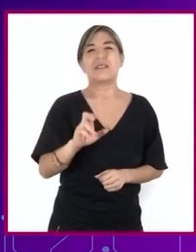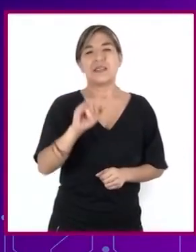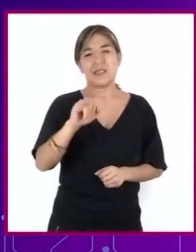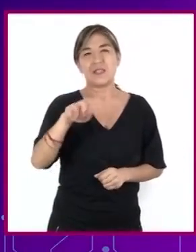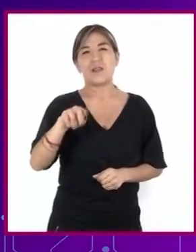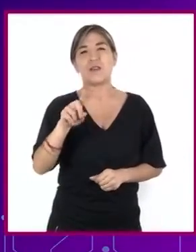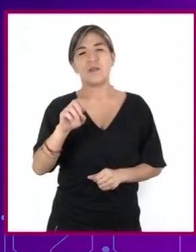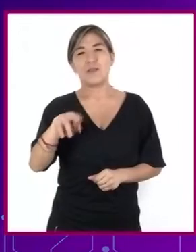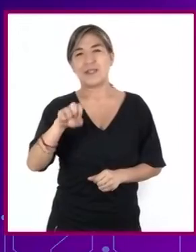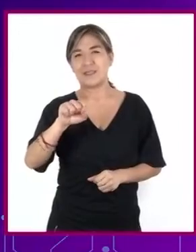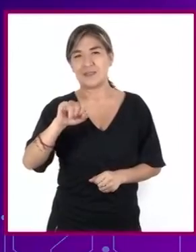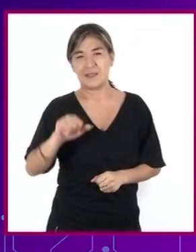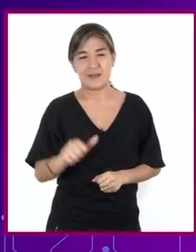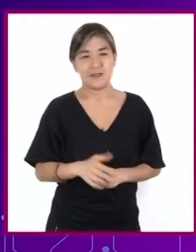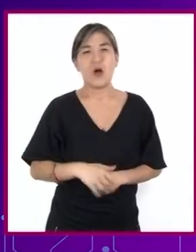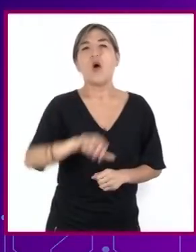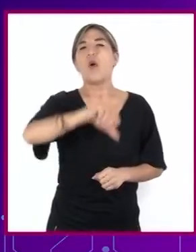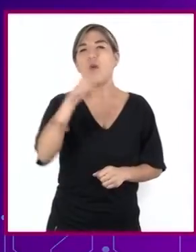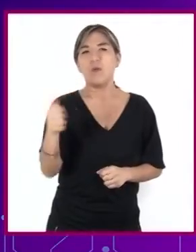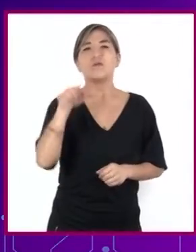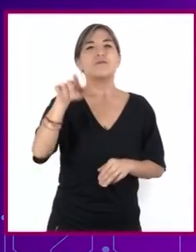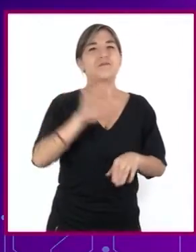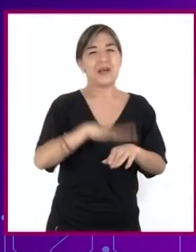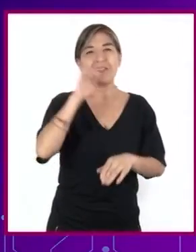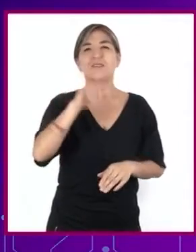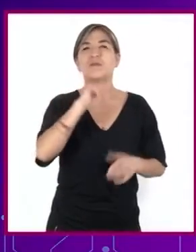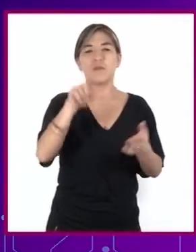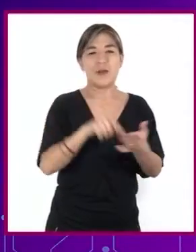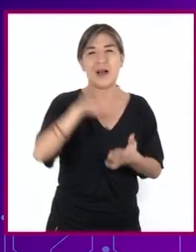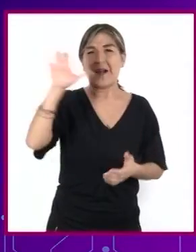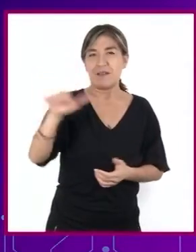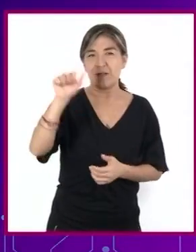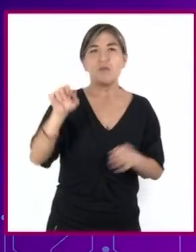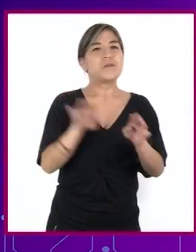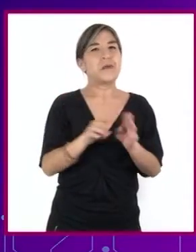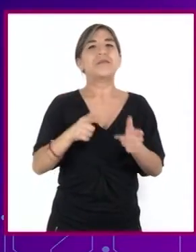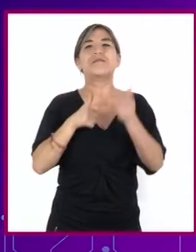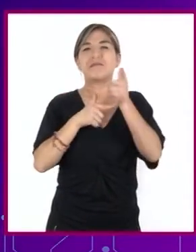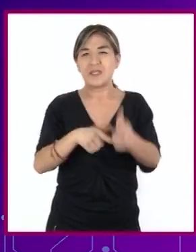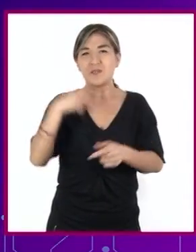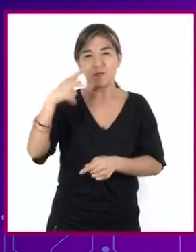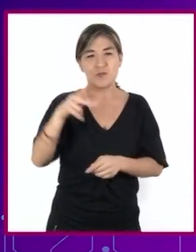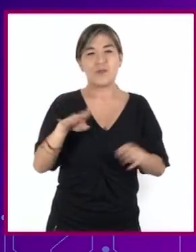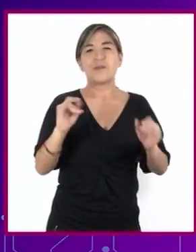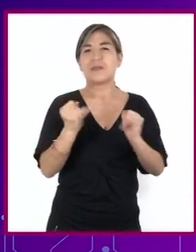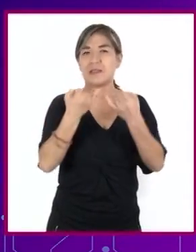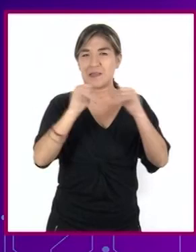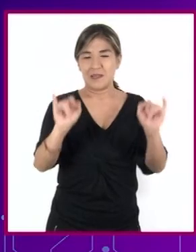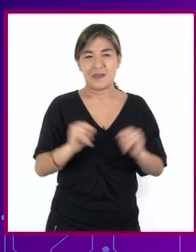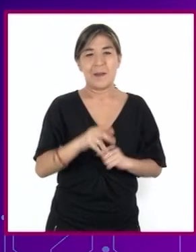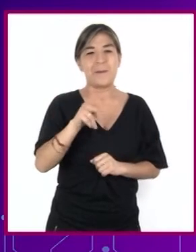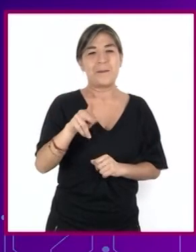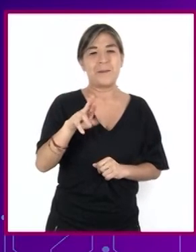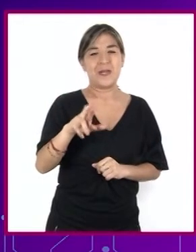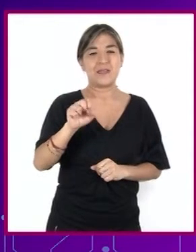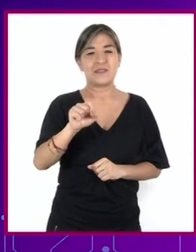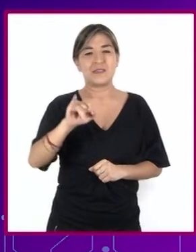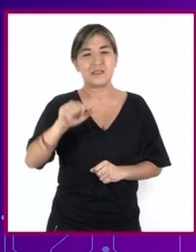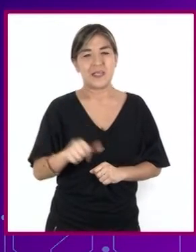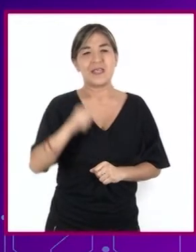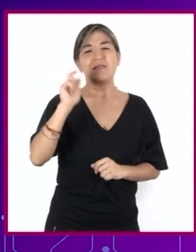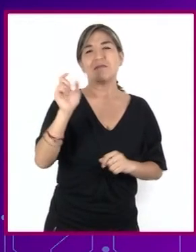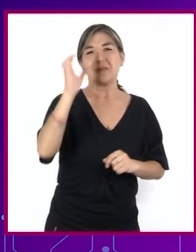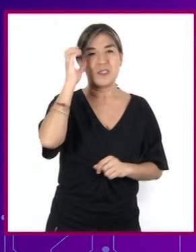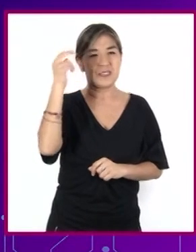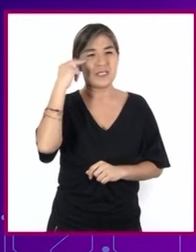Indonesia. Otros imperios asiáticos mantuvieron su independencia como Persia y China, pero fueron